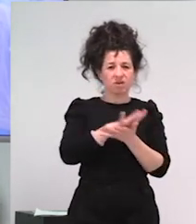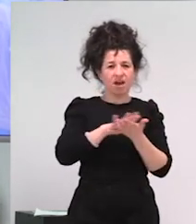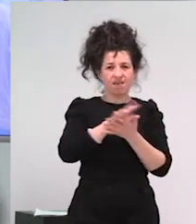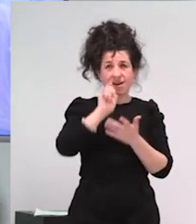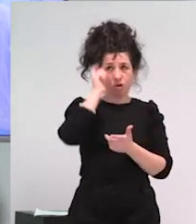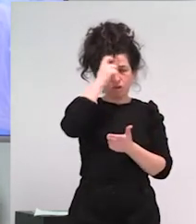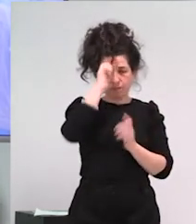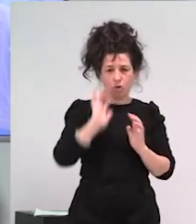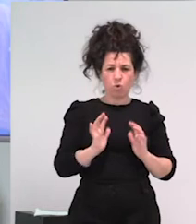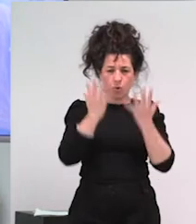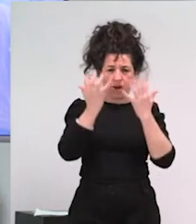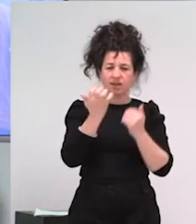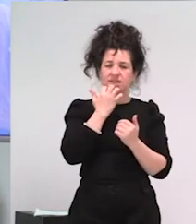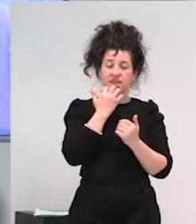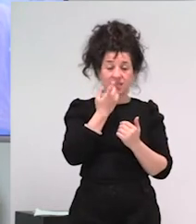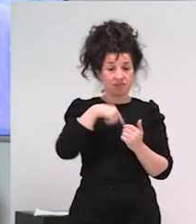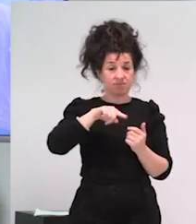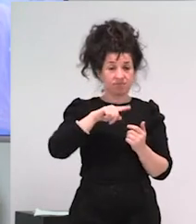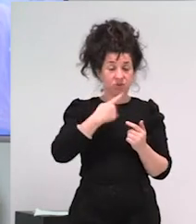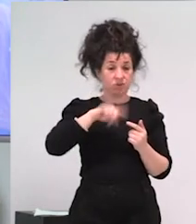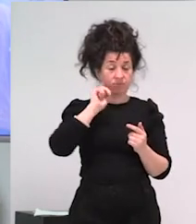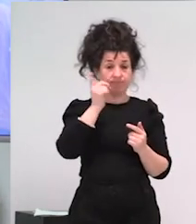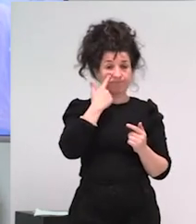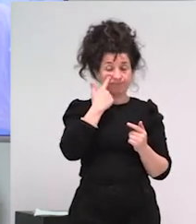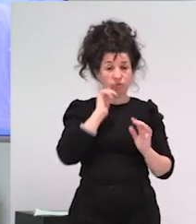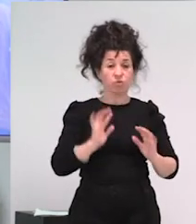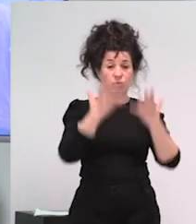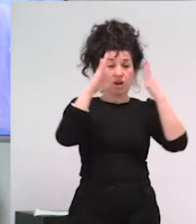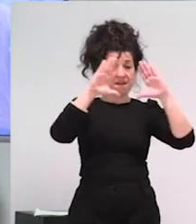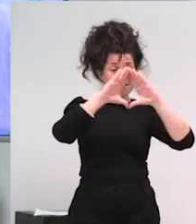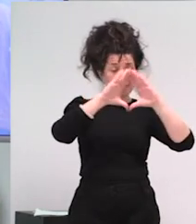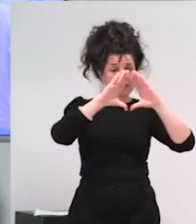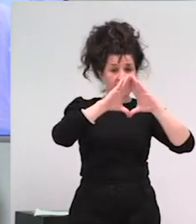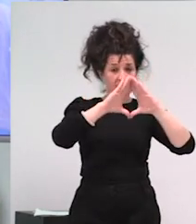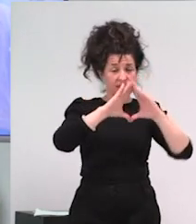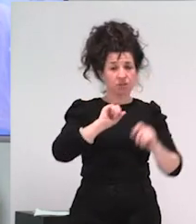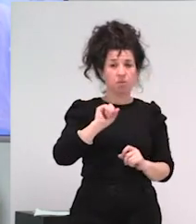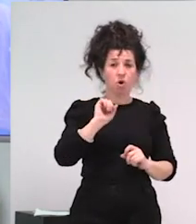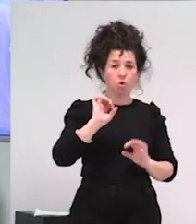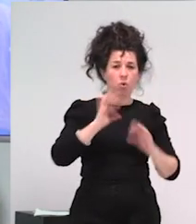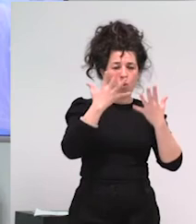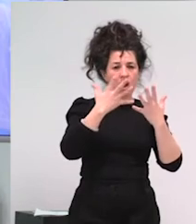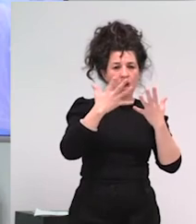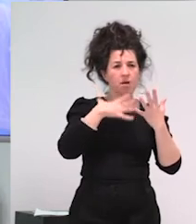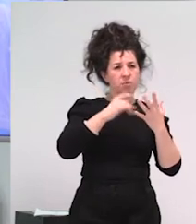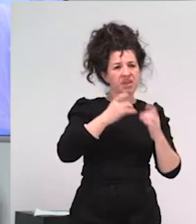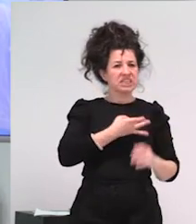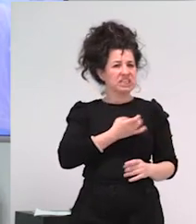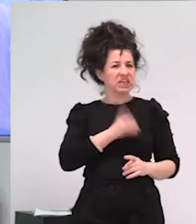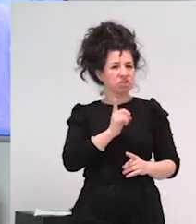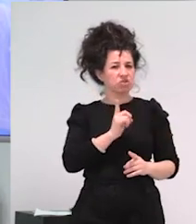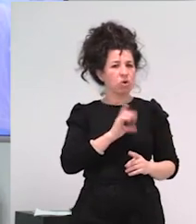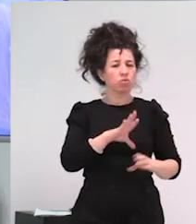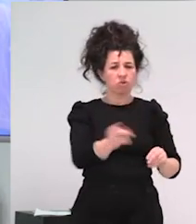nos dimos cuenta con la huelga feminista es que las huelgas no solo es una herramienta que pueden utilizar los sindicatos, sino es una herramienta popular de